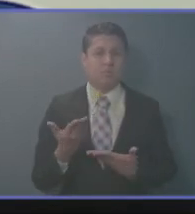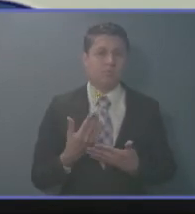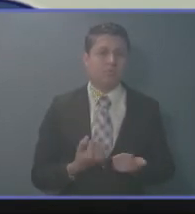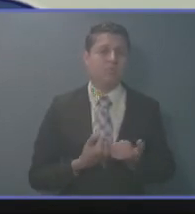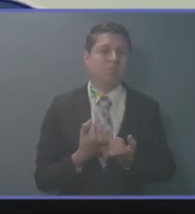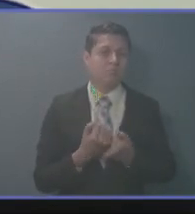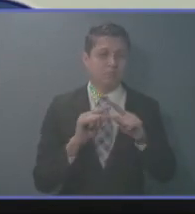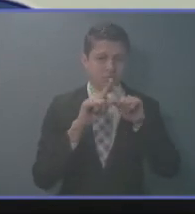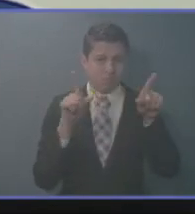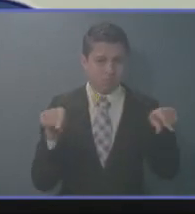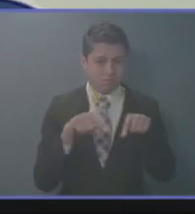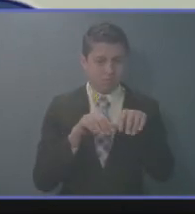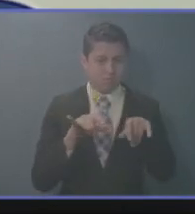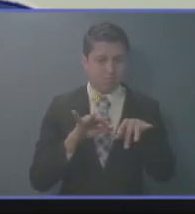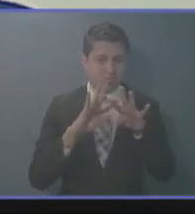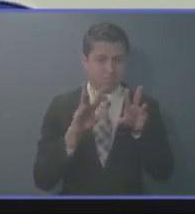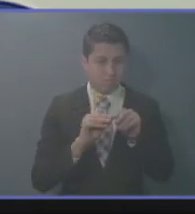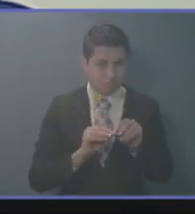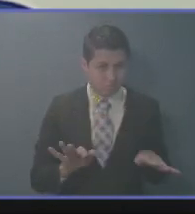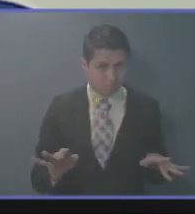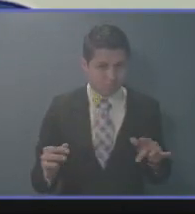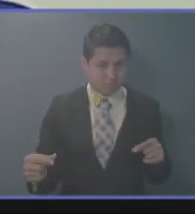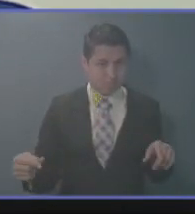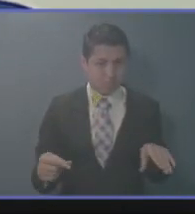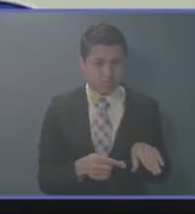internet, entre otros, que sean